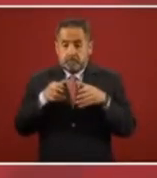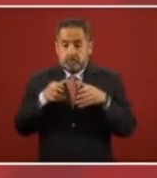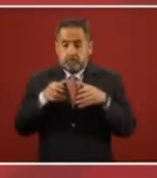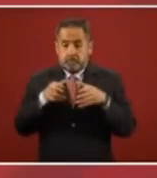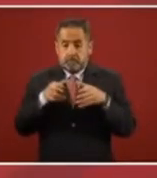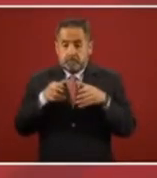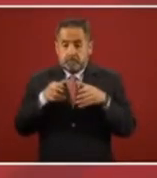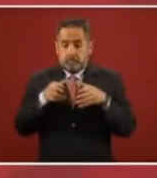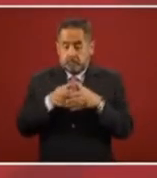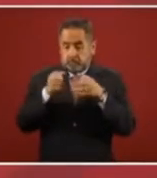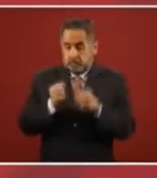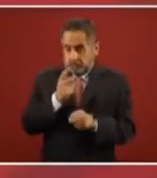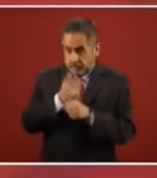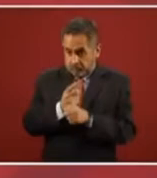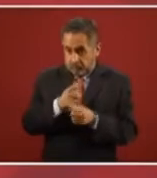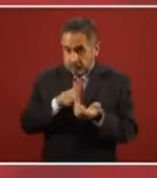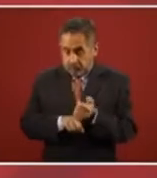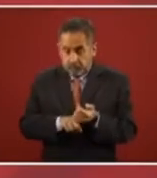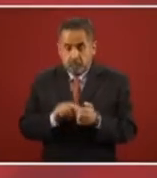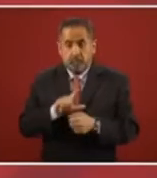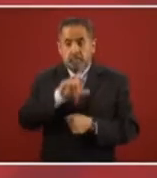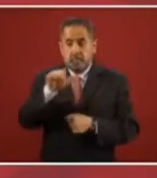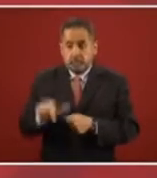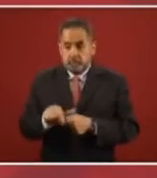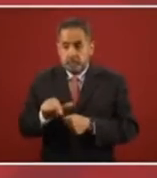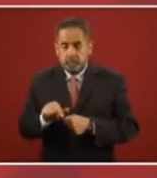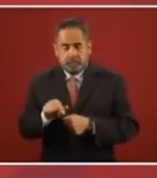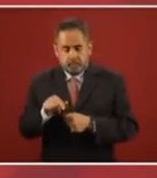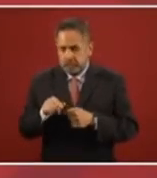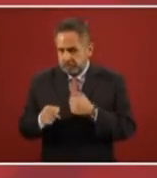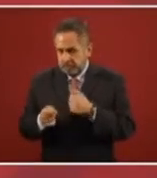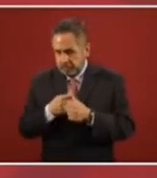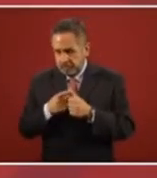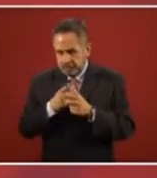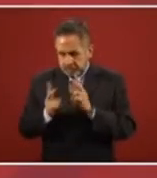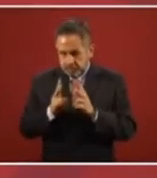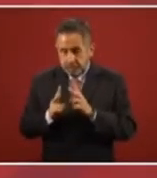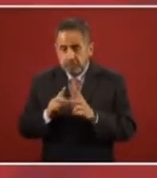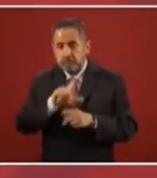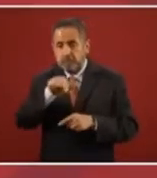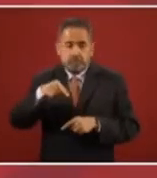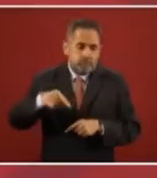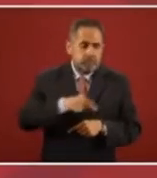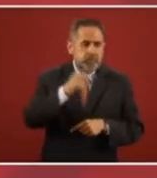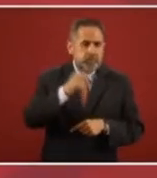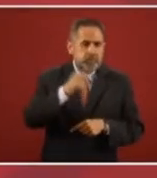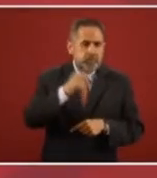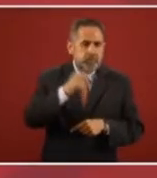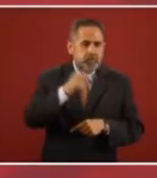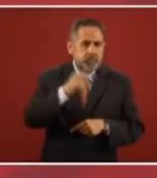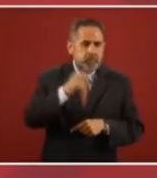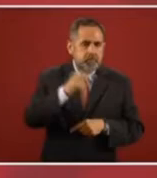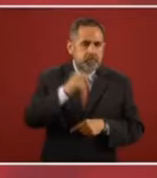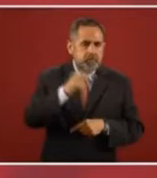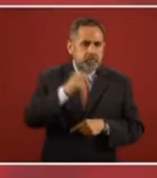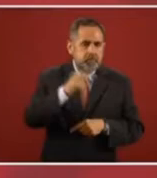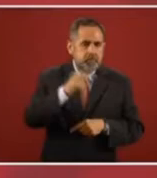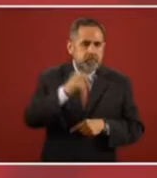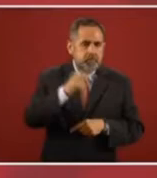frida miren vamos a llevar a cabo la conferencia de prensa de